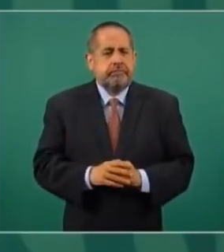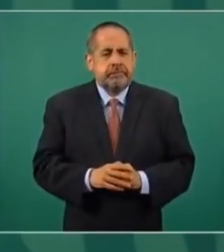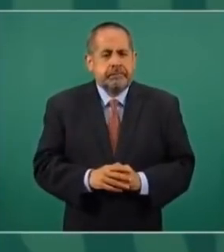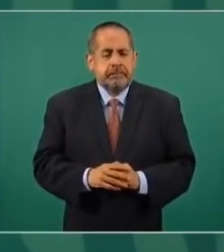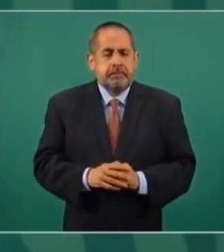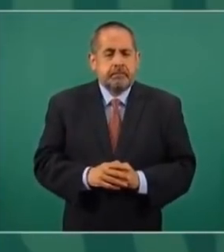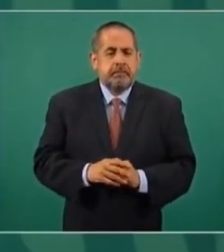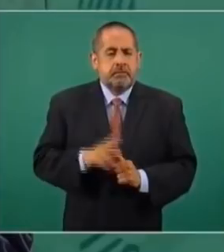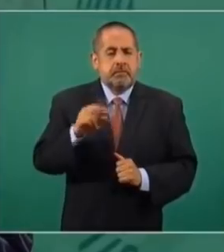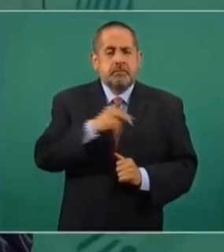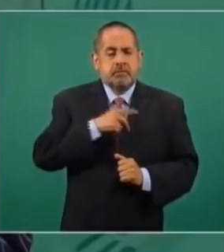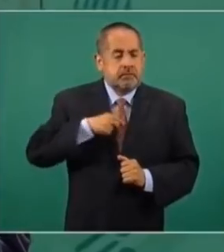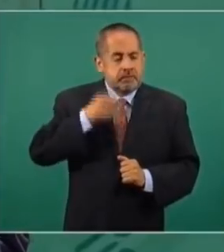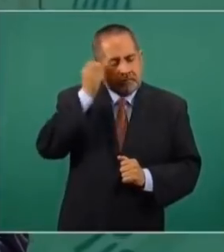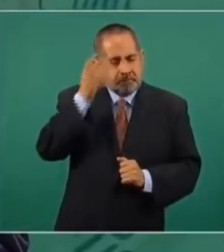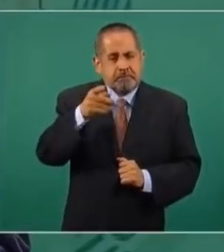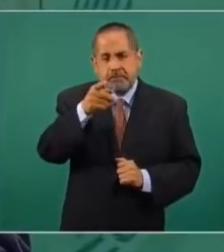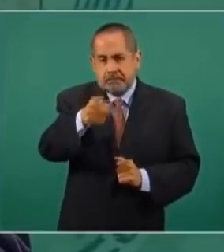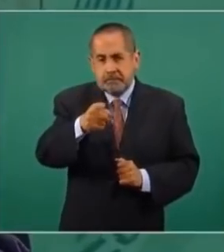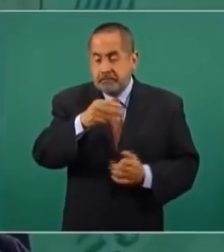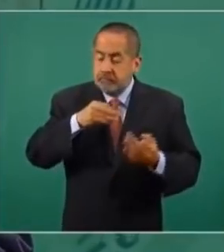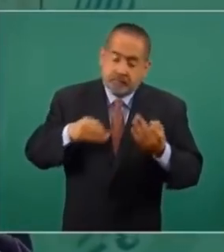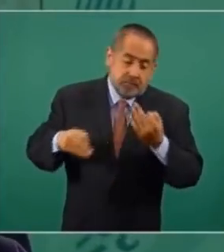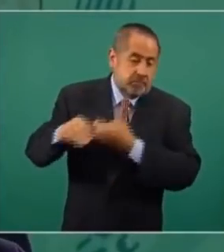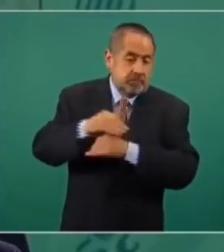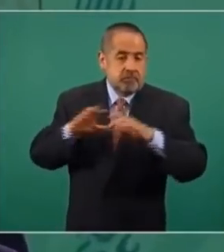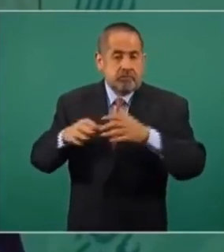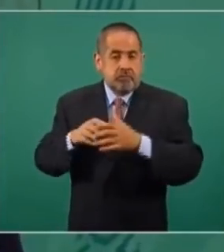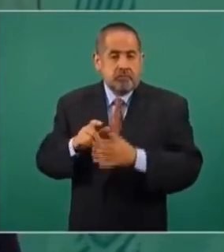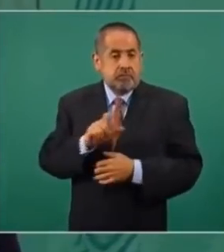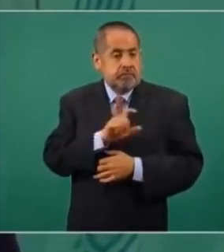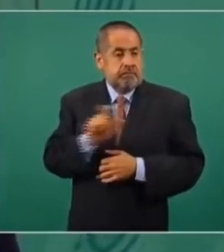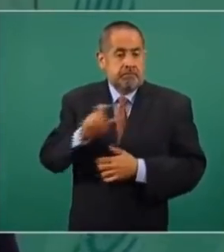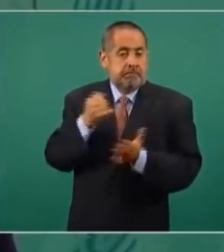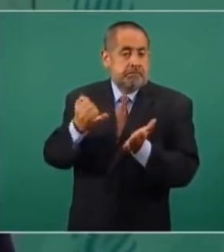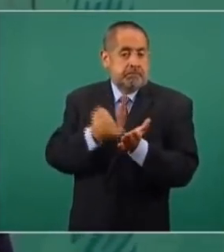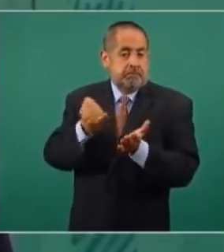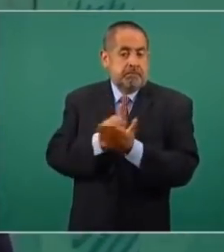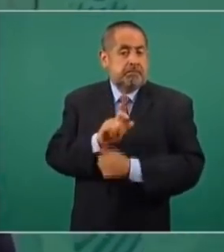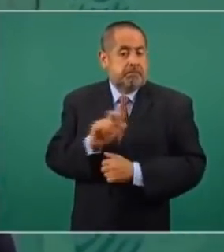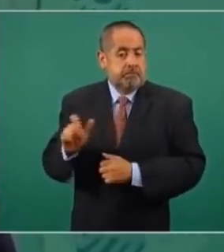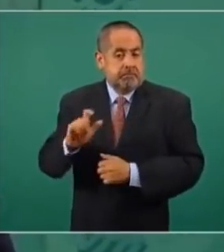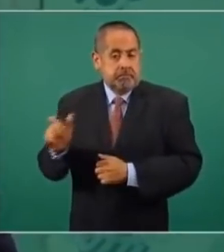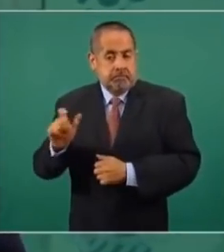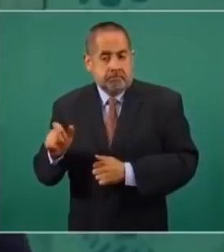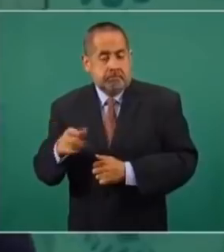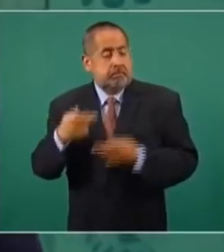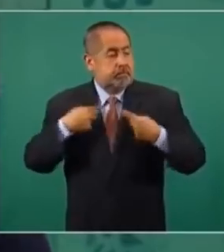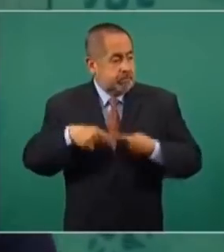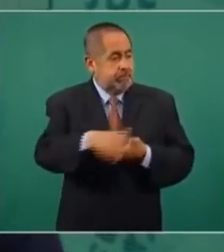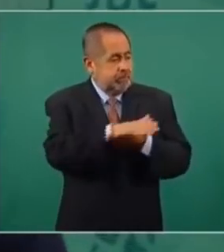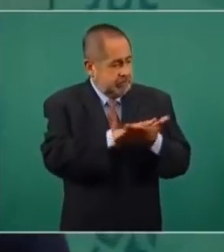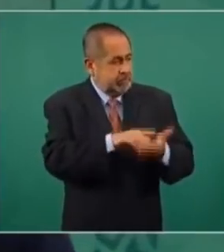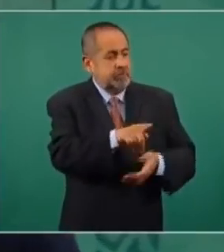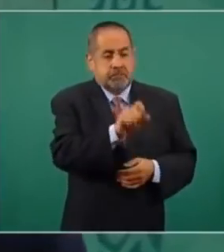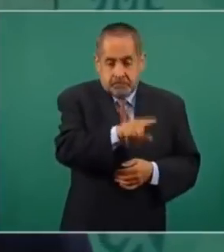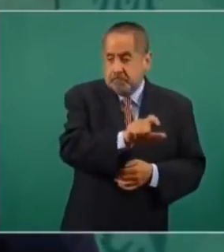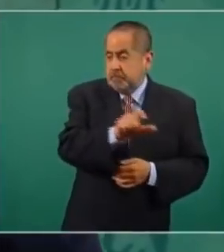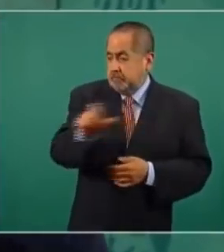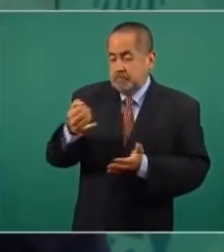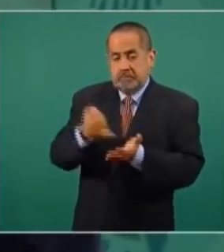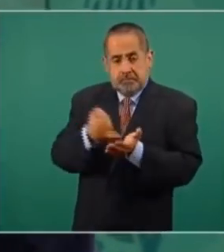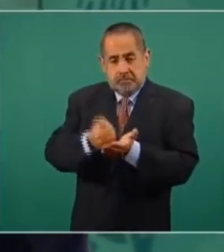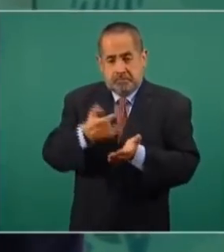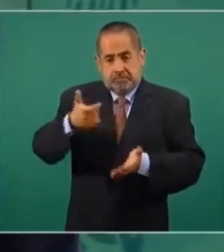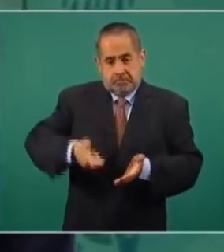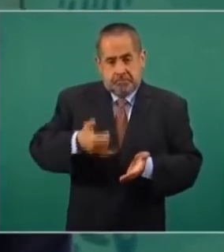No olvidemos que todos pagamos impuestos, hasta la gente más humilde